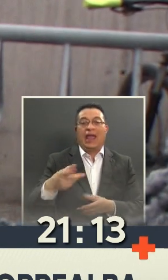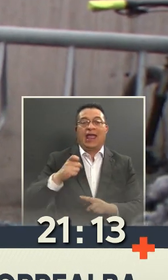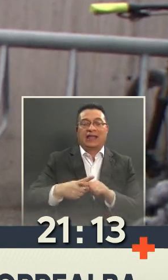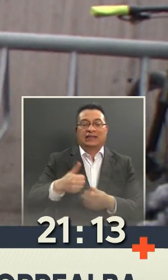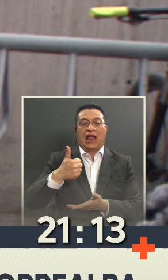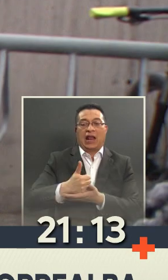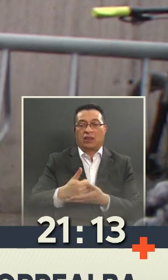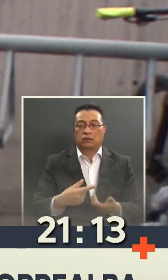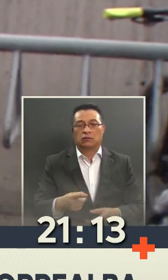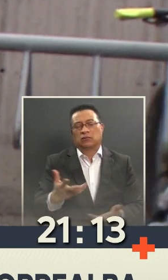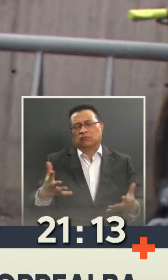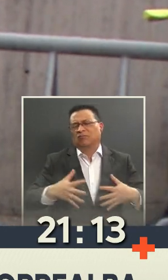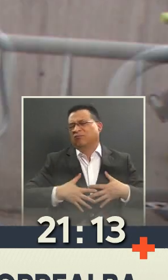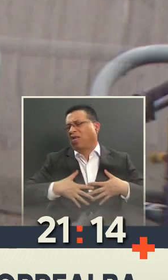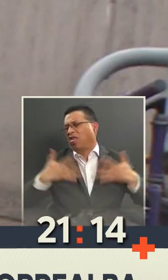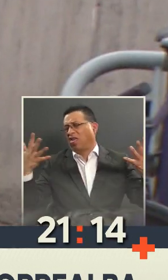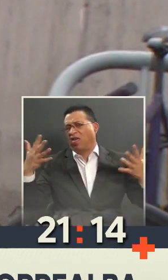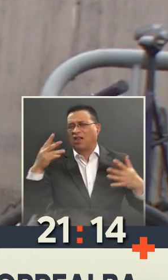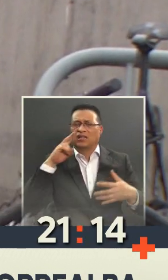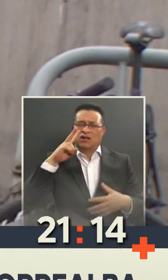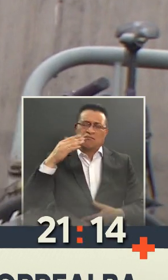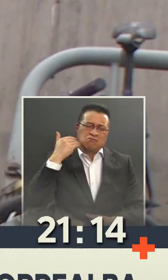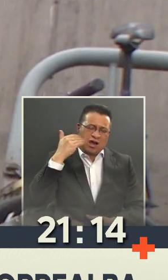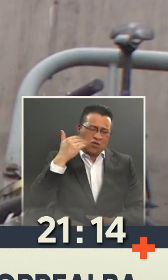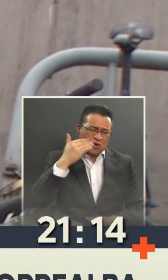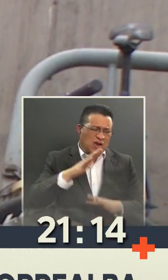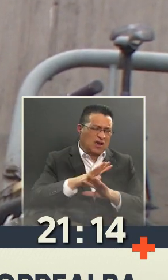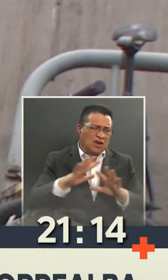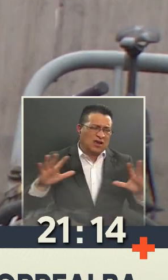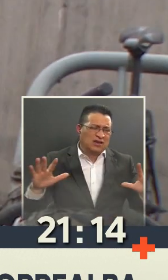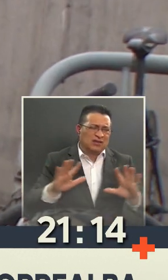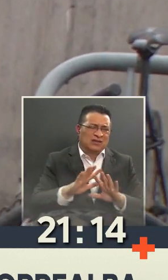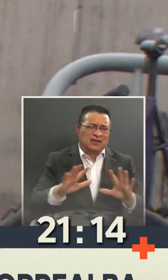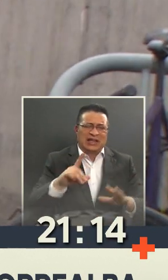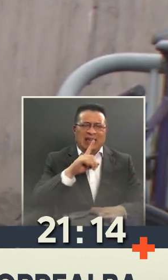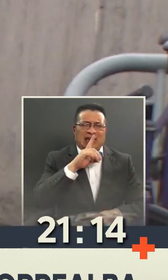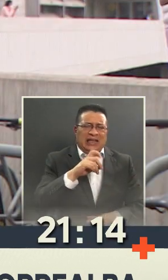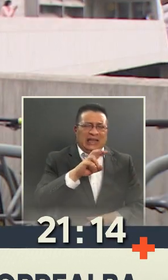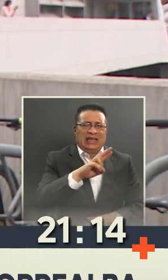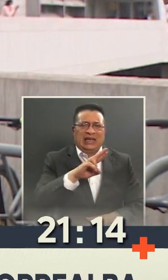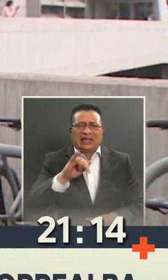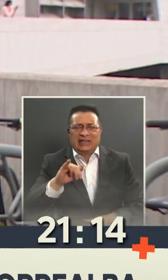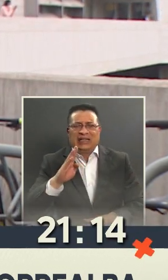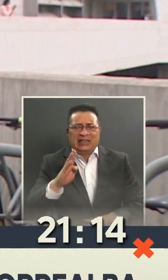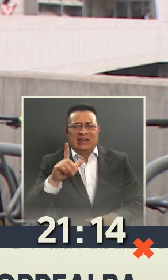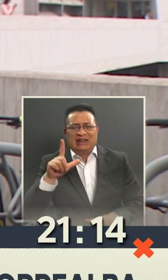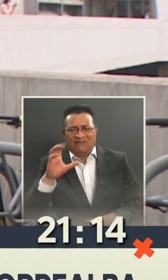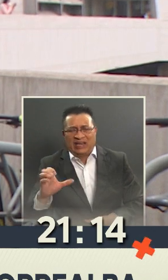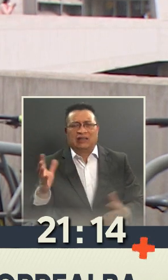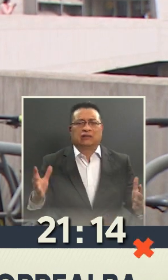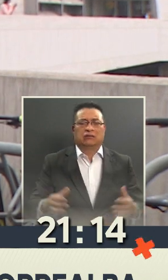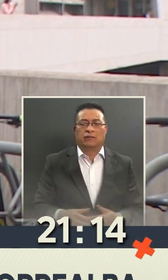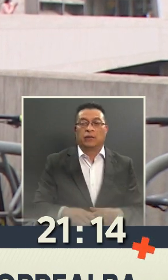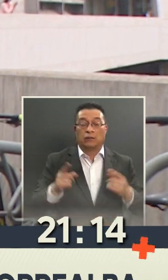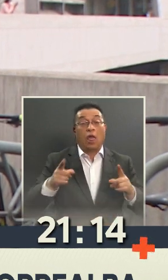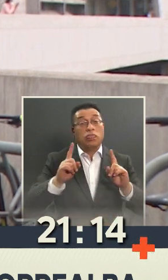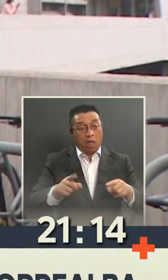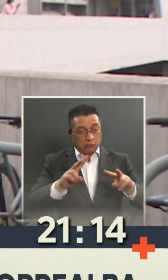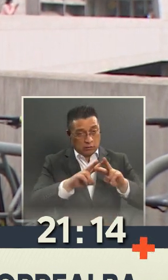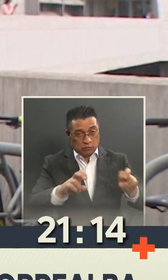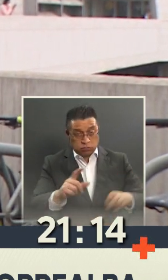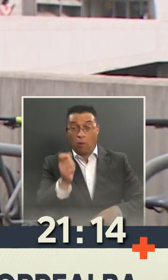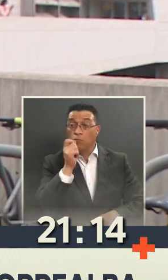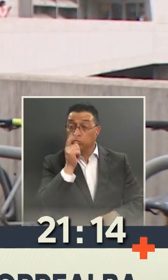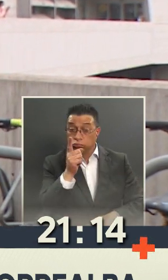una sinvergüenzura horrorosa, terrible. Terrible que estemos en esto. Obviamente hay que investigarlo, pues si hay una acusación